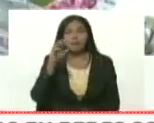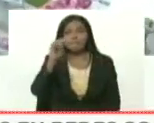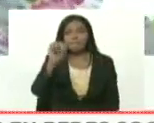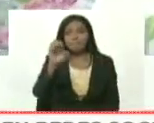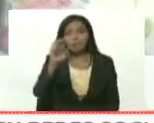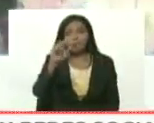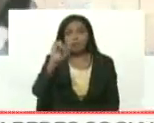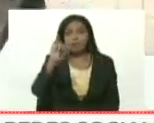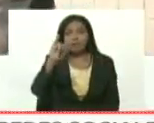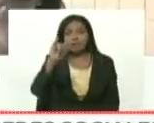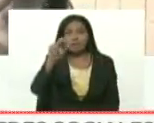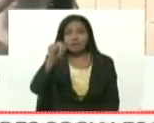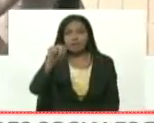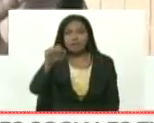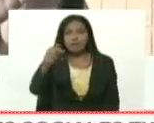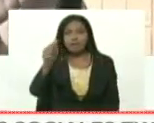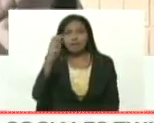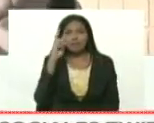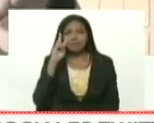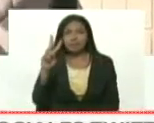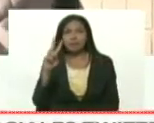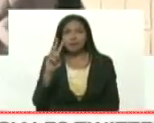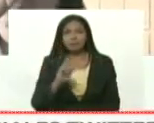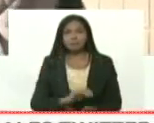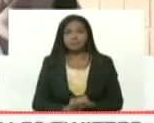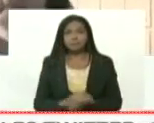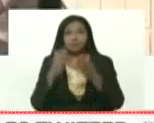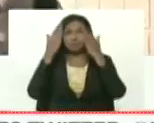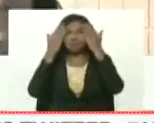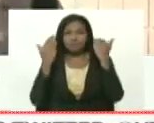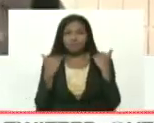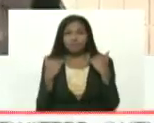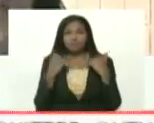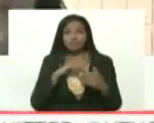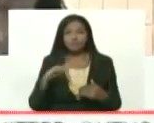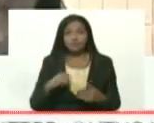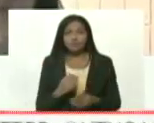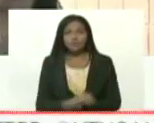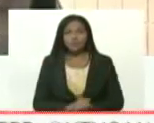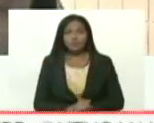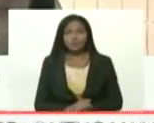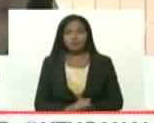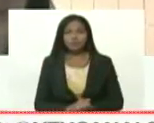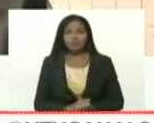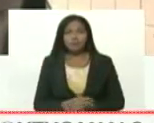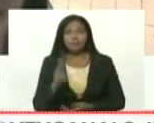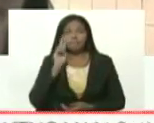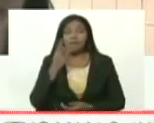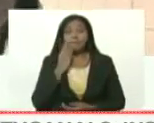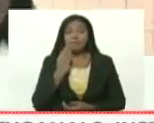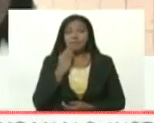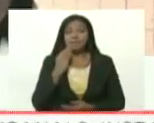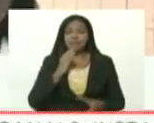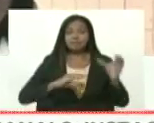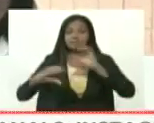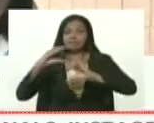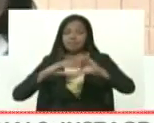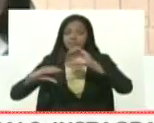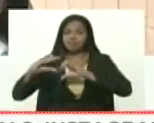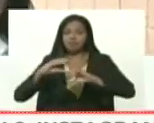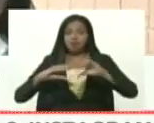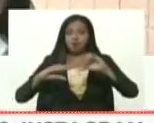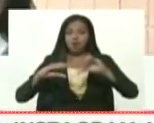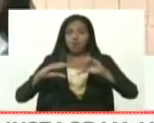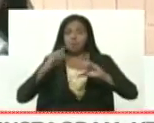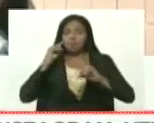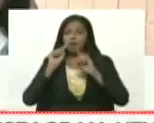moringa. Correcto. Ahí va Fidel, mire. La moringa. Experimento científico para